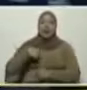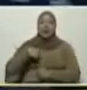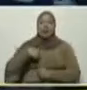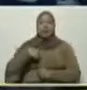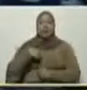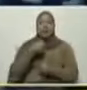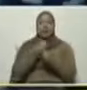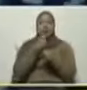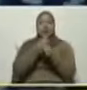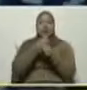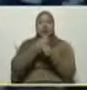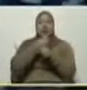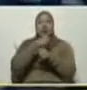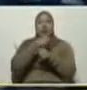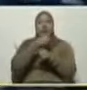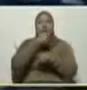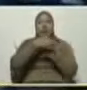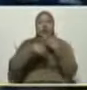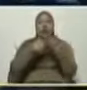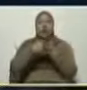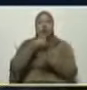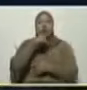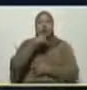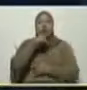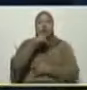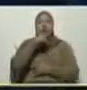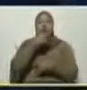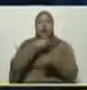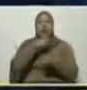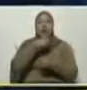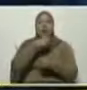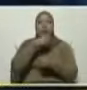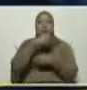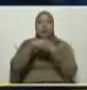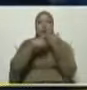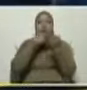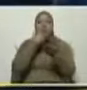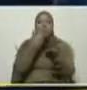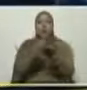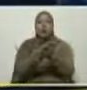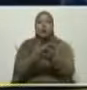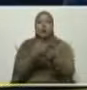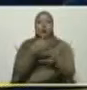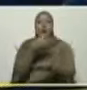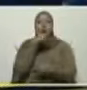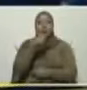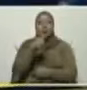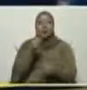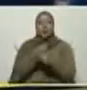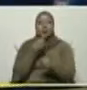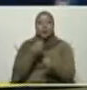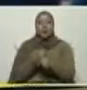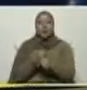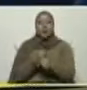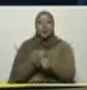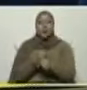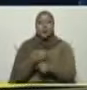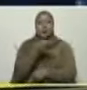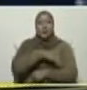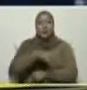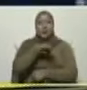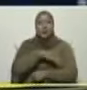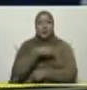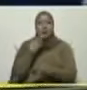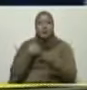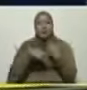agarrar un carbón y ese carbón está ahí inerte verdad